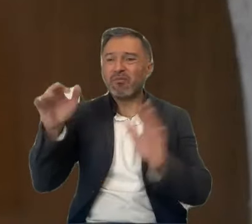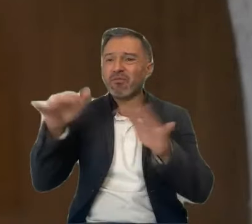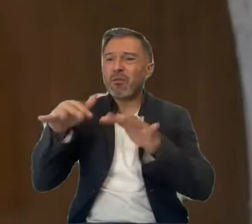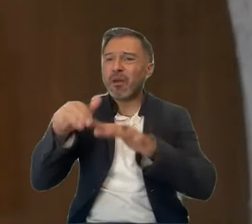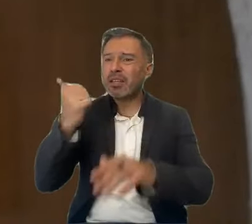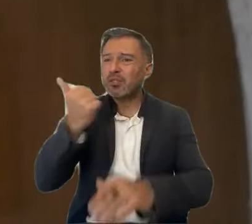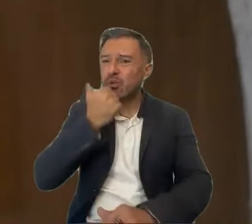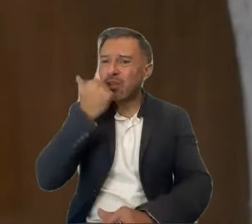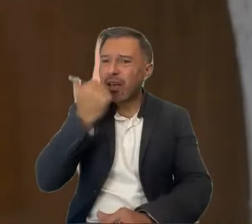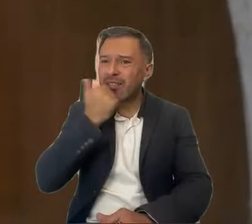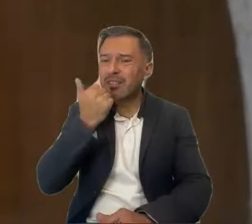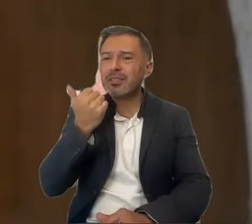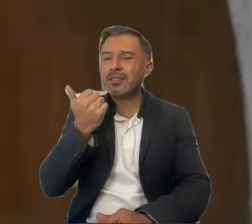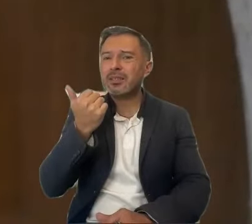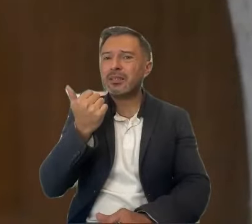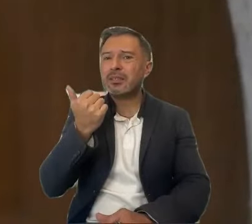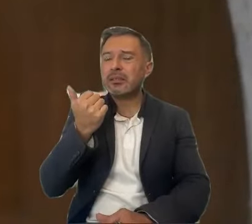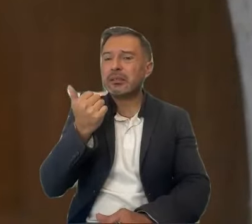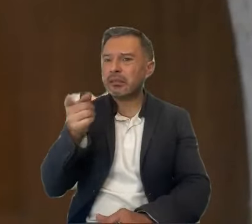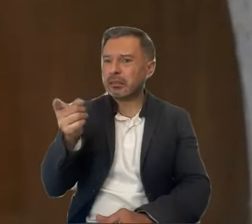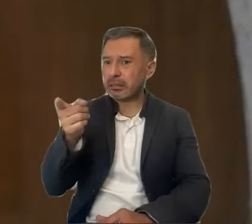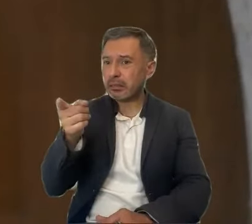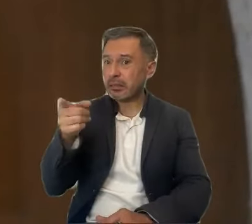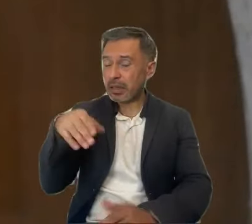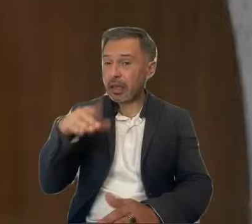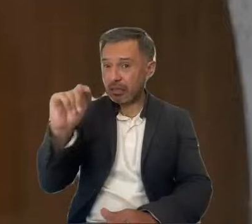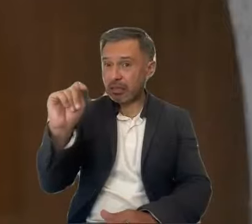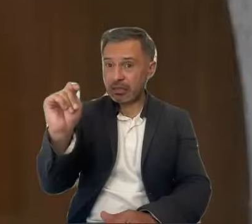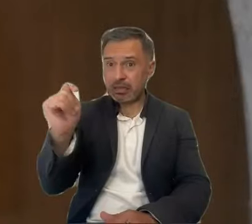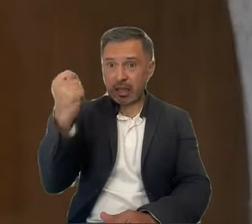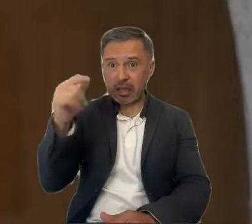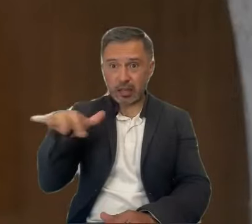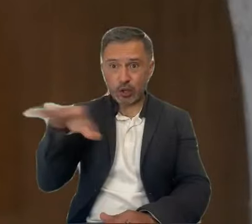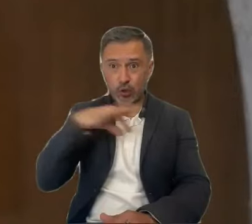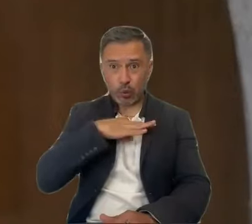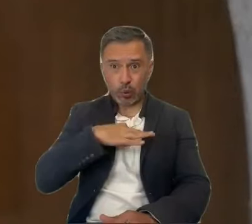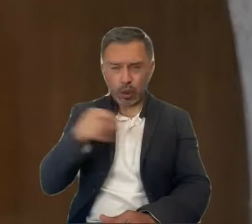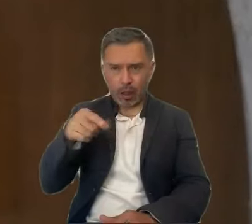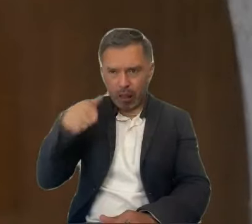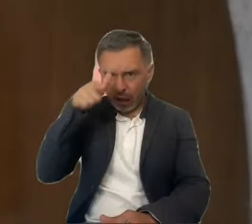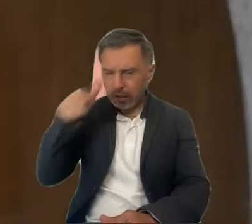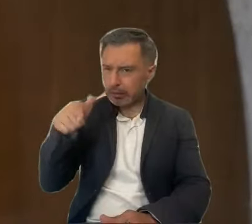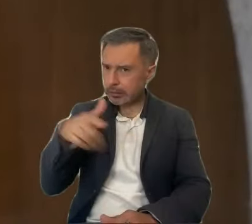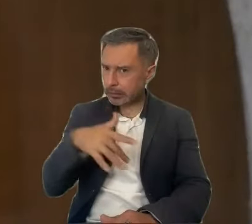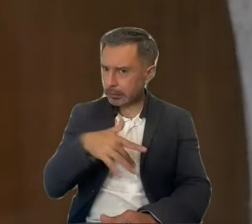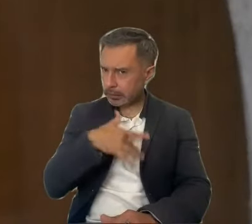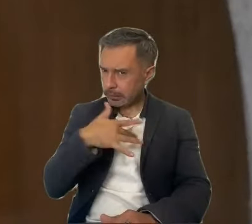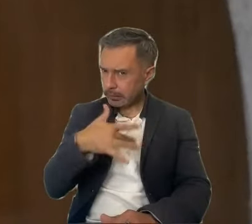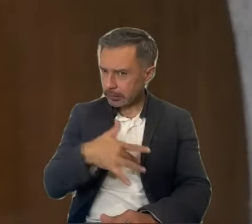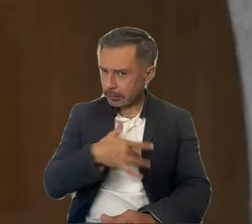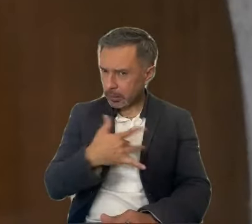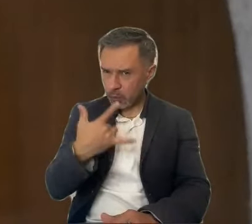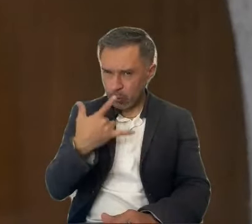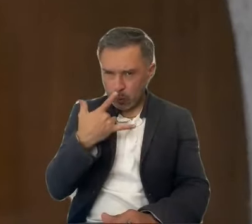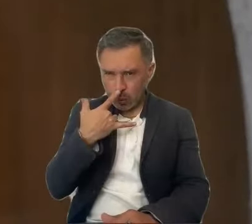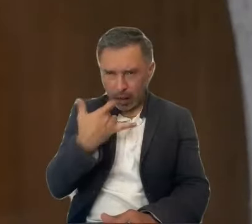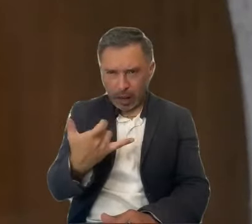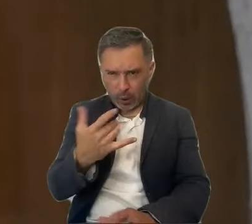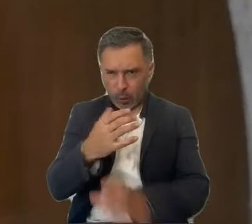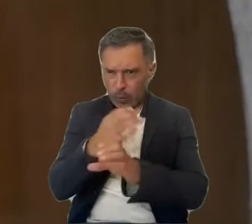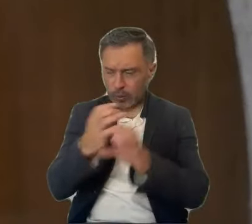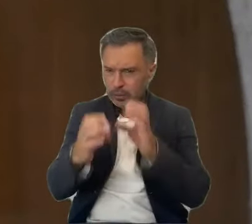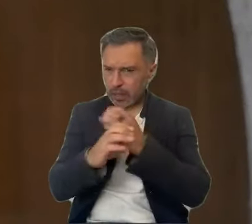cosas muy raras en el TEC Regional. No seré profundo porque no me subí a hablar de esto, pero por